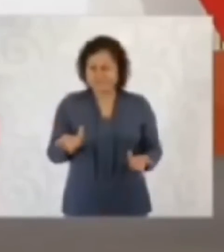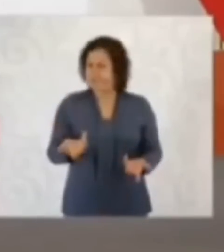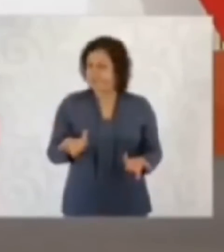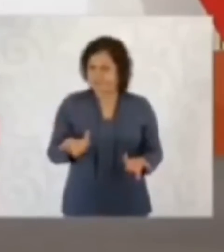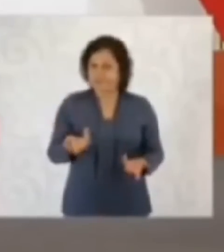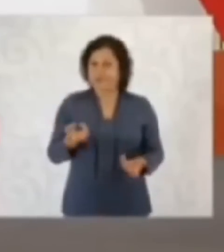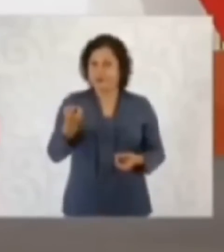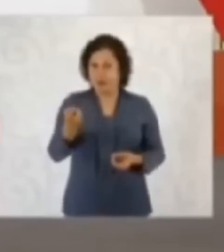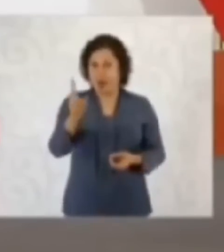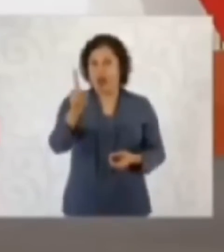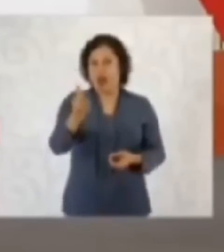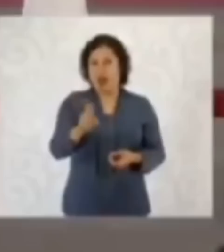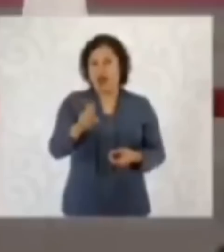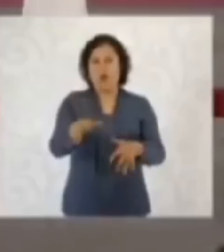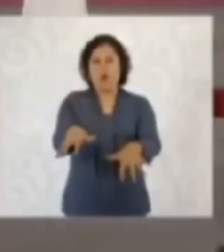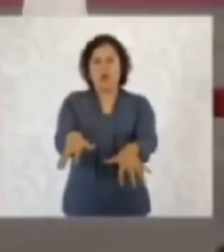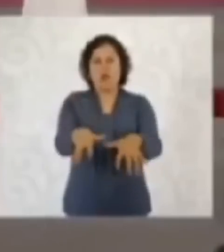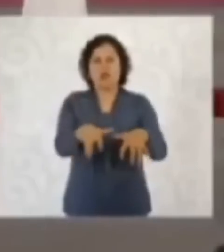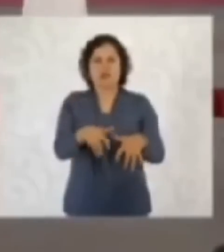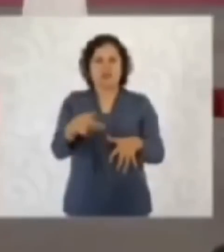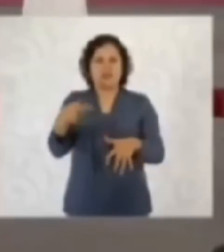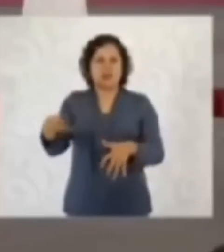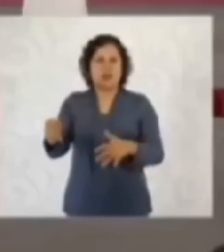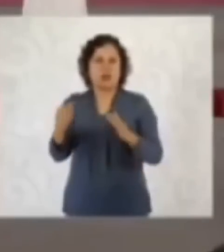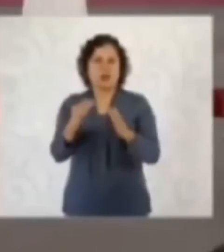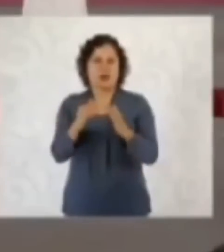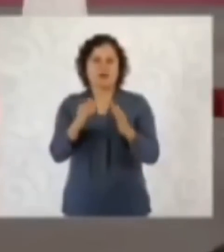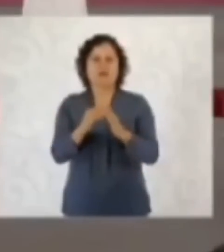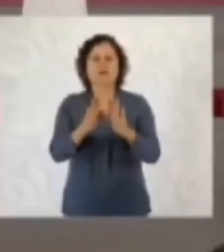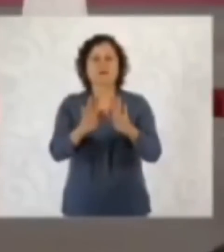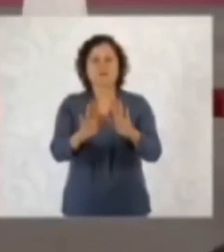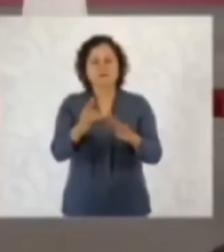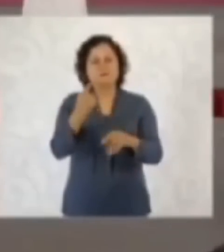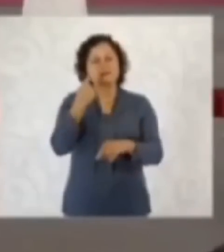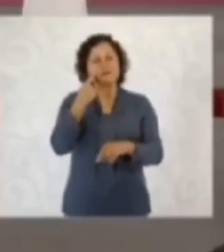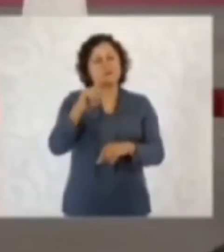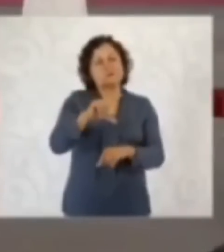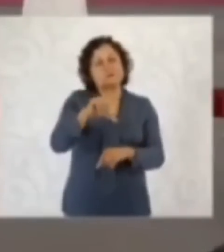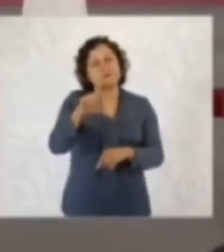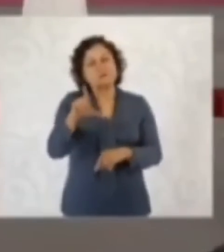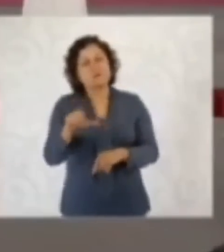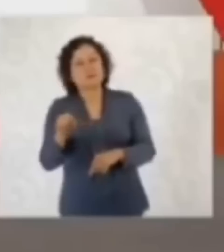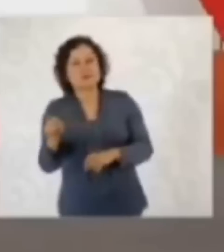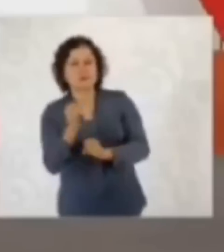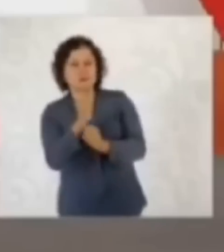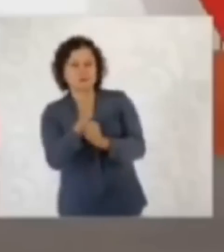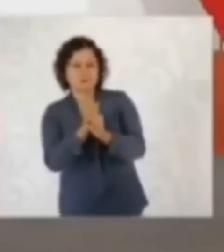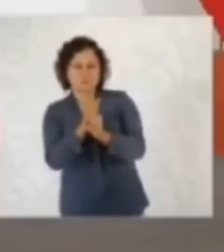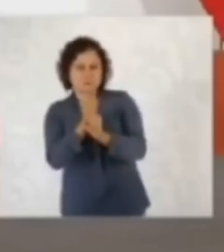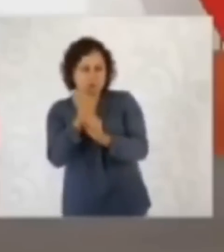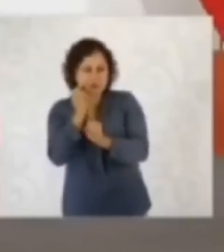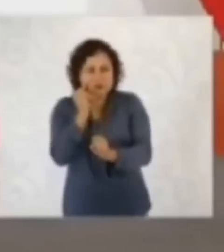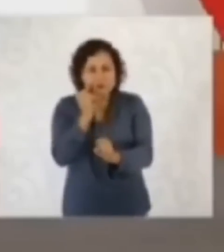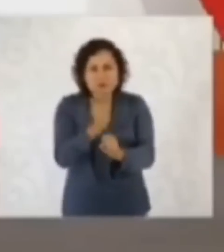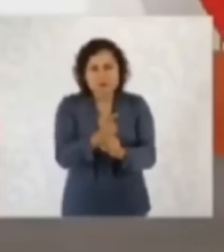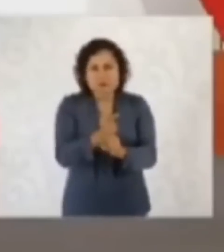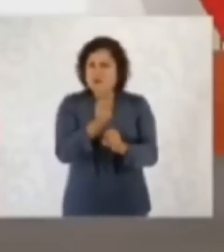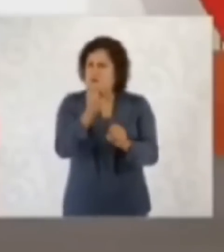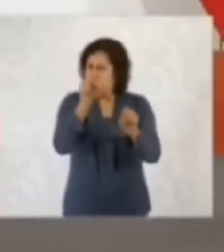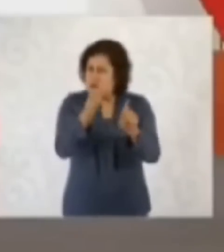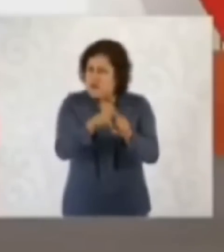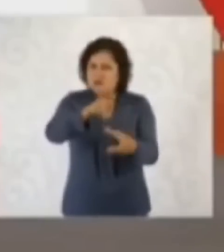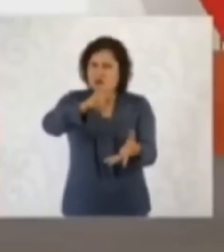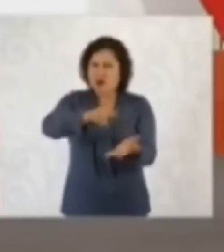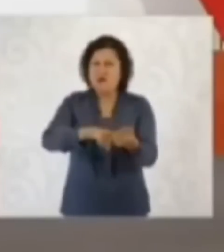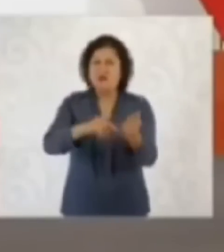sino que al apersonarse personal de Conagua, encontramos que también se tenían pozos que se estaban utilizando